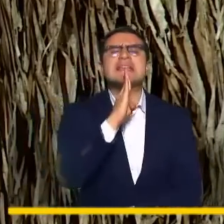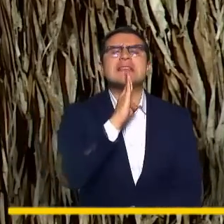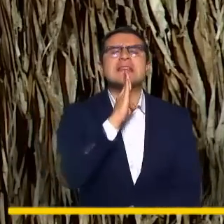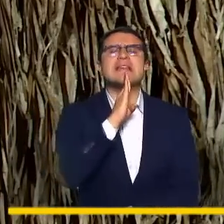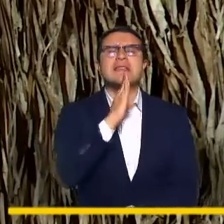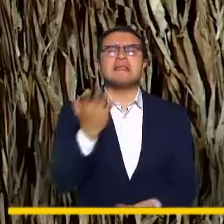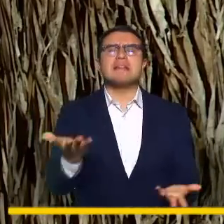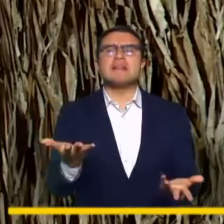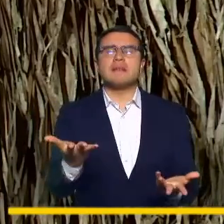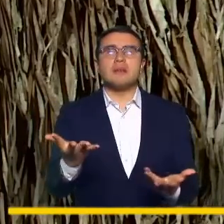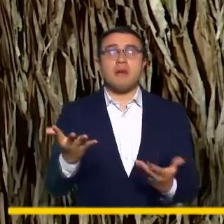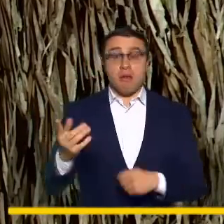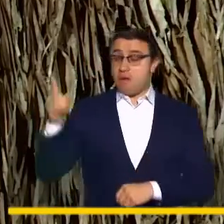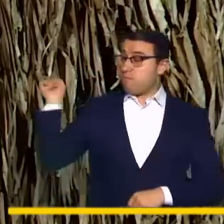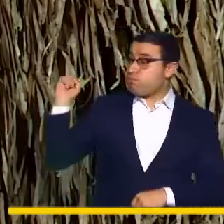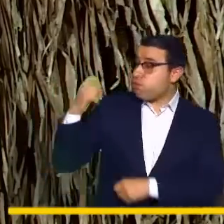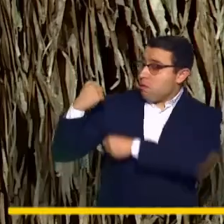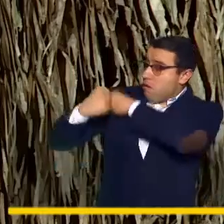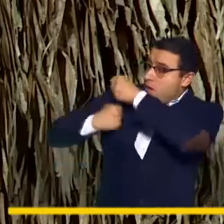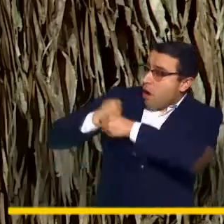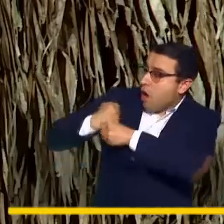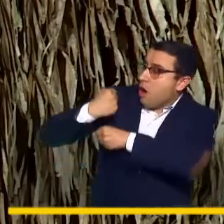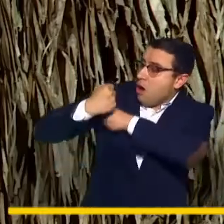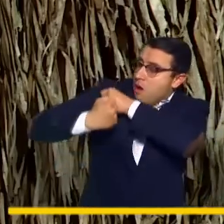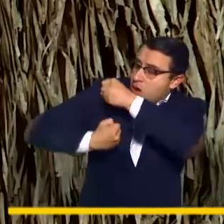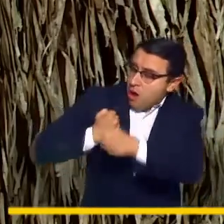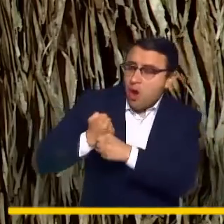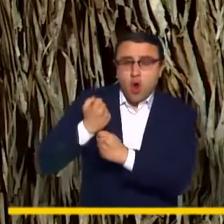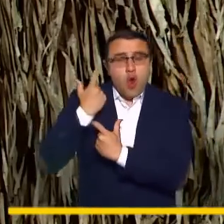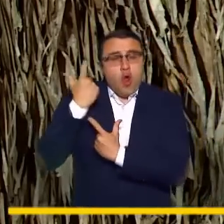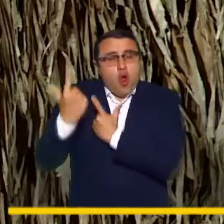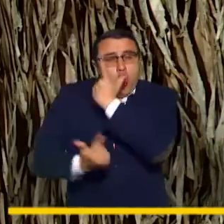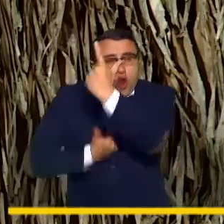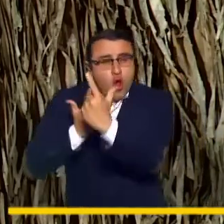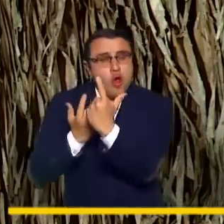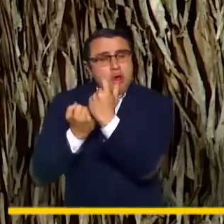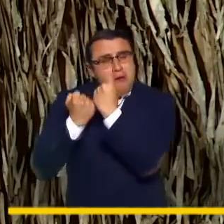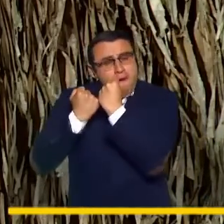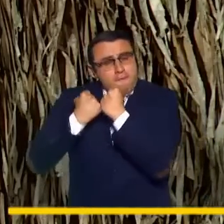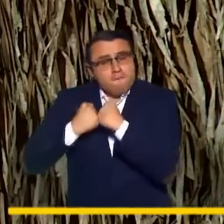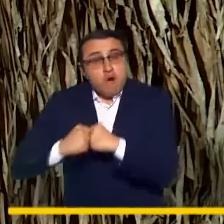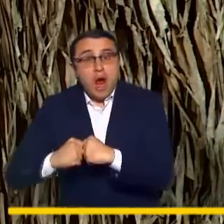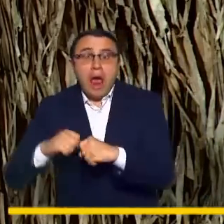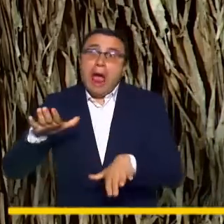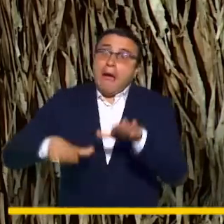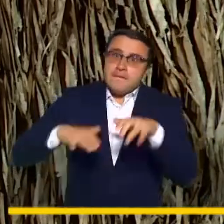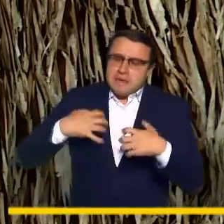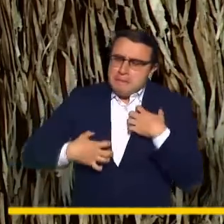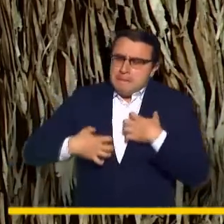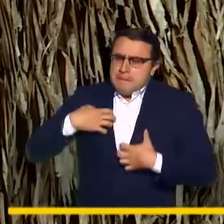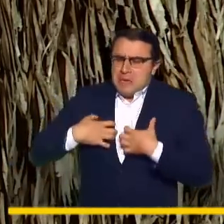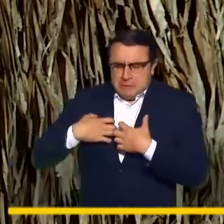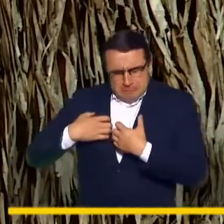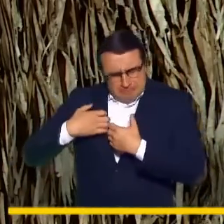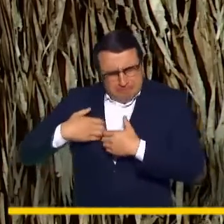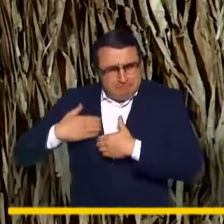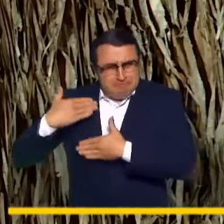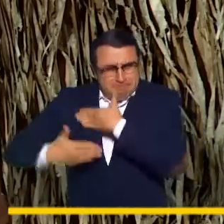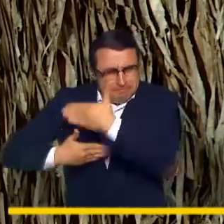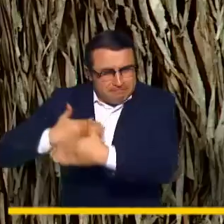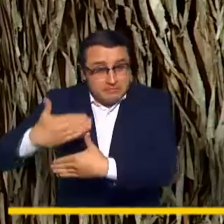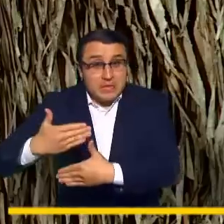Poco a poco, a través de los años, de las luchas, de los esfuerzos, de los miedos, de